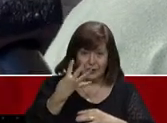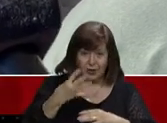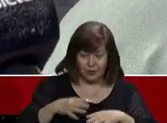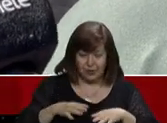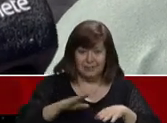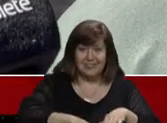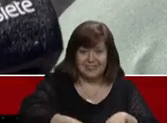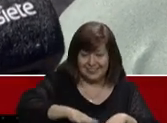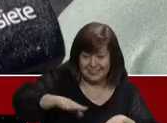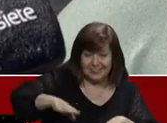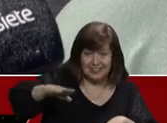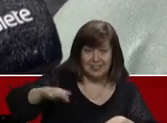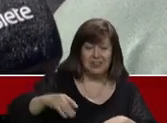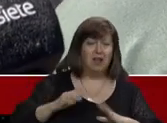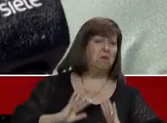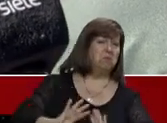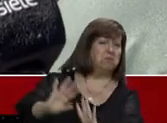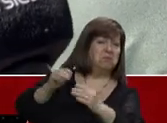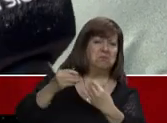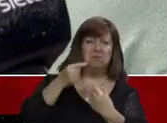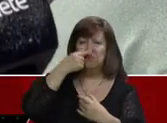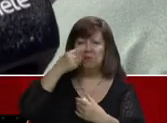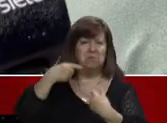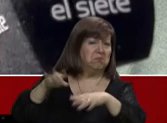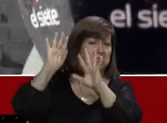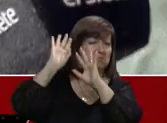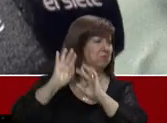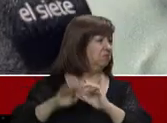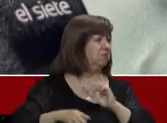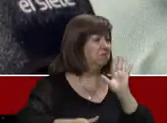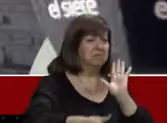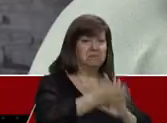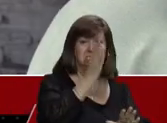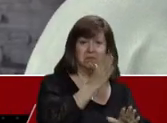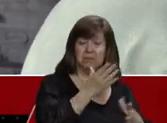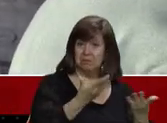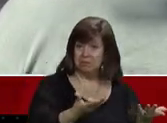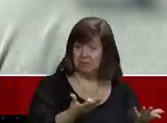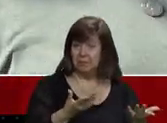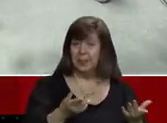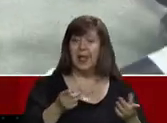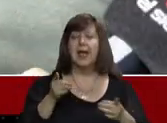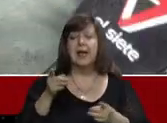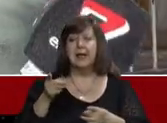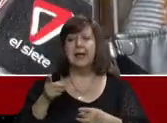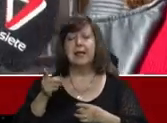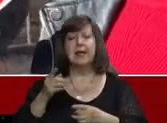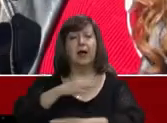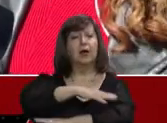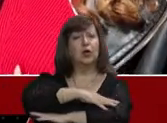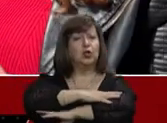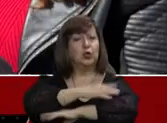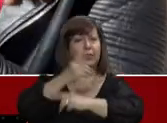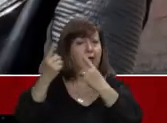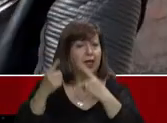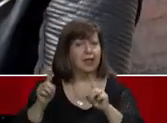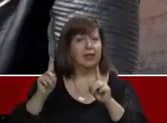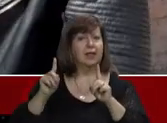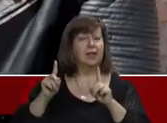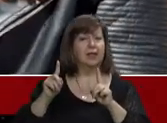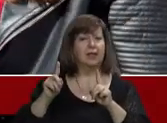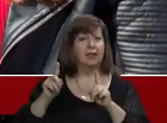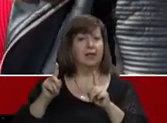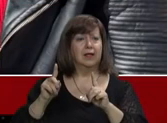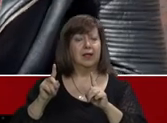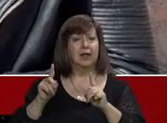no no lo veo esos cambios de actitud fueron a partir de la convivencia